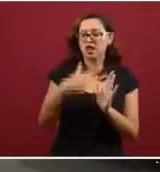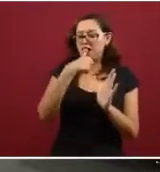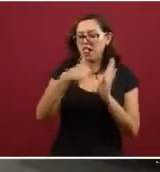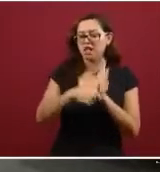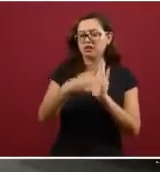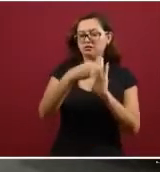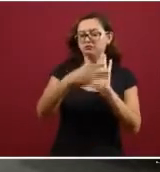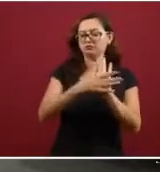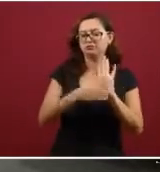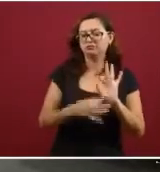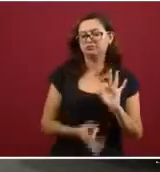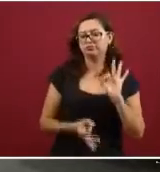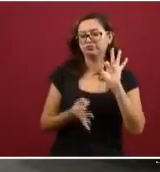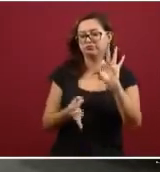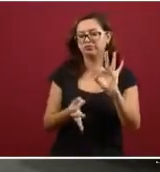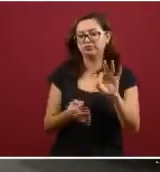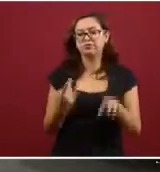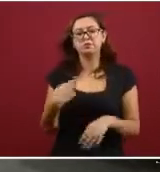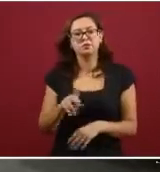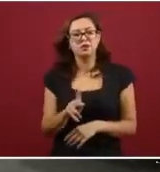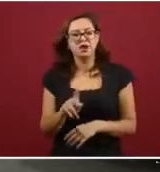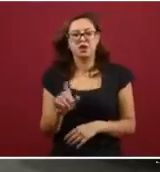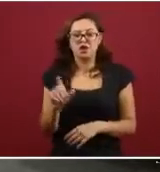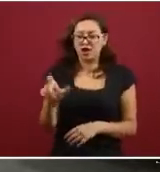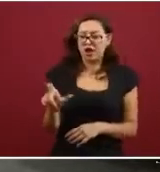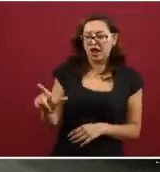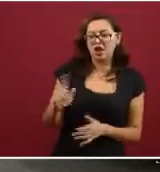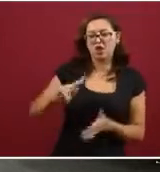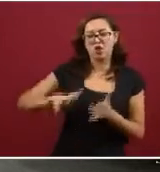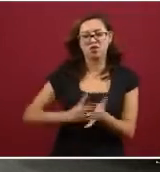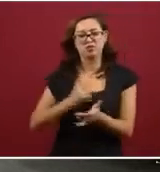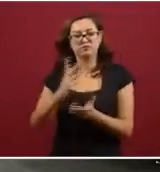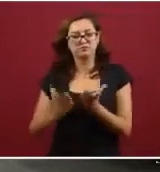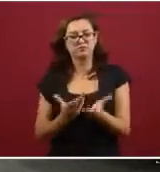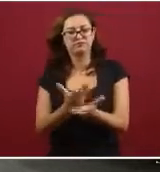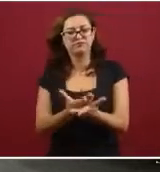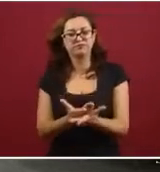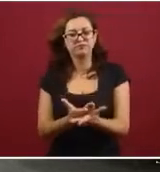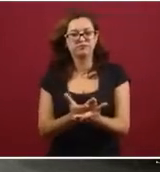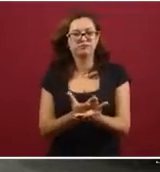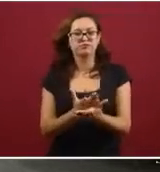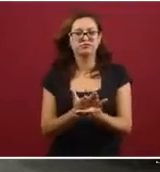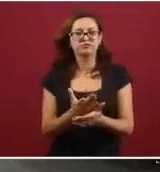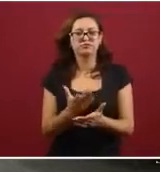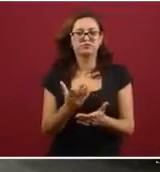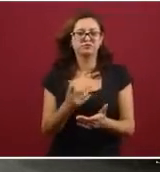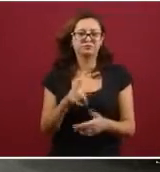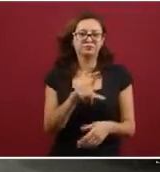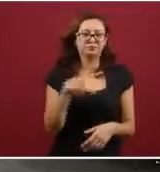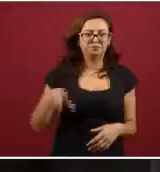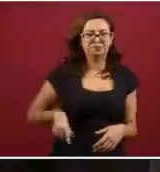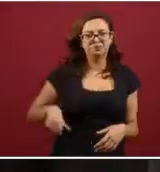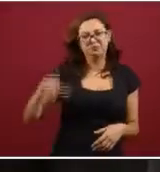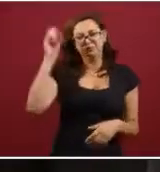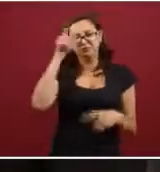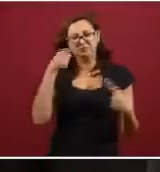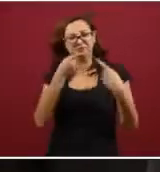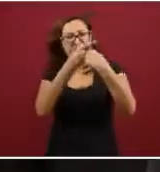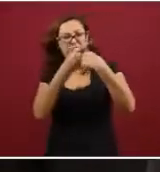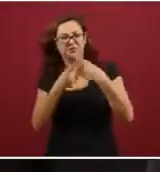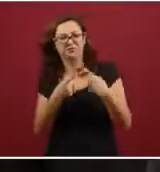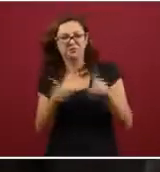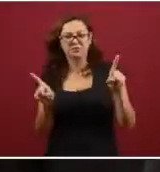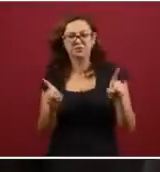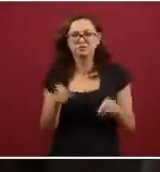porque él volvió a poner sobre la mesa, digamos, estas diferencias que tenía con su gobierno. Usted ha hablado siempre